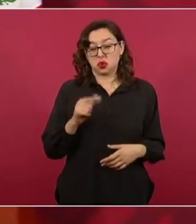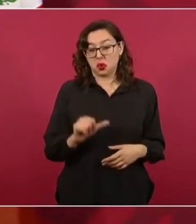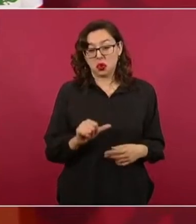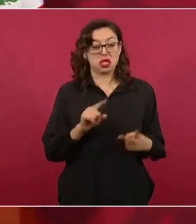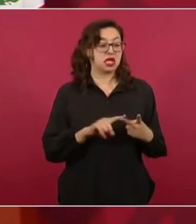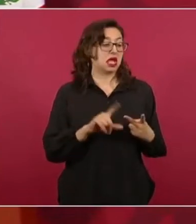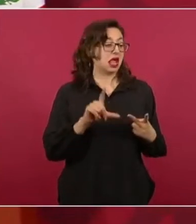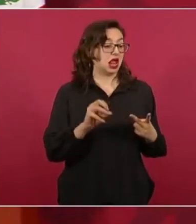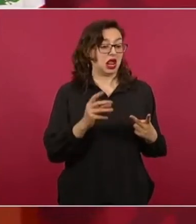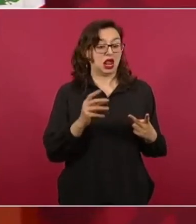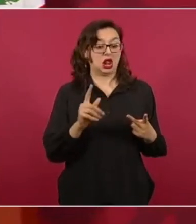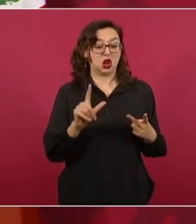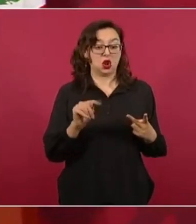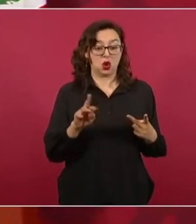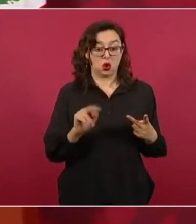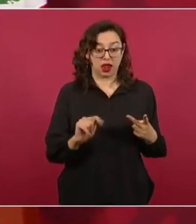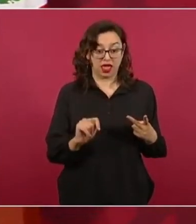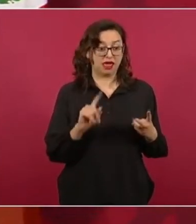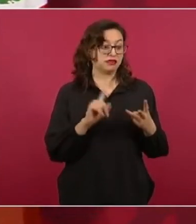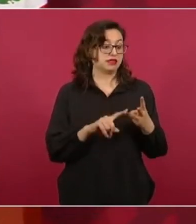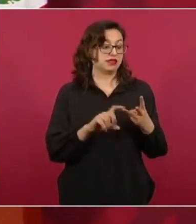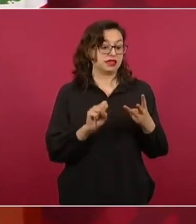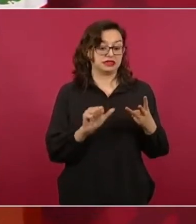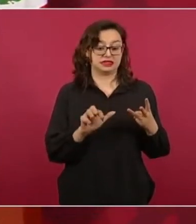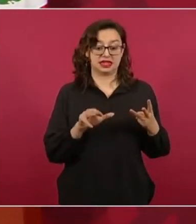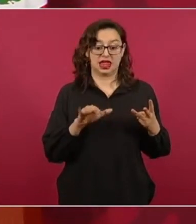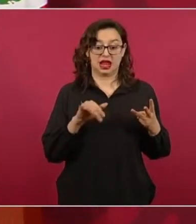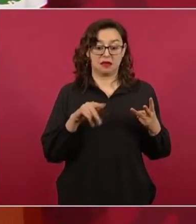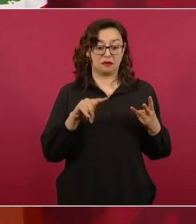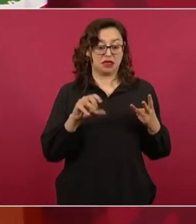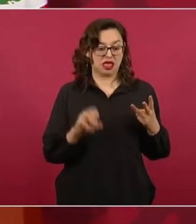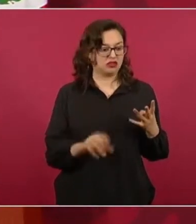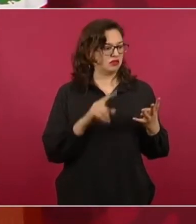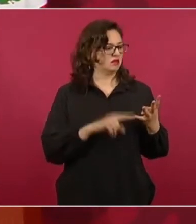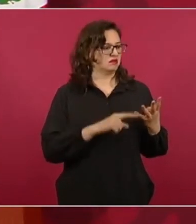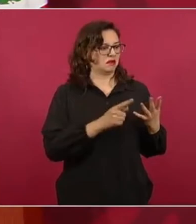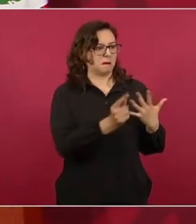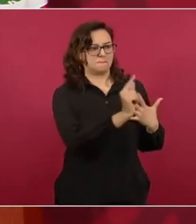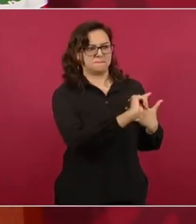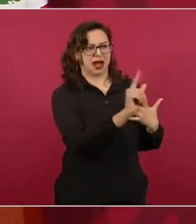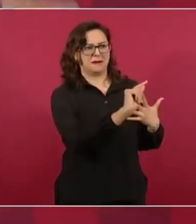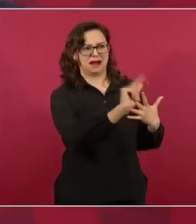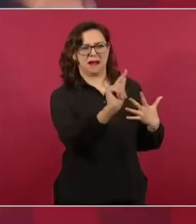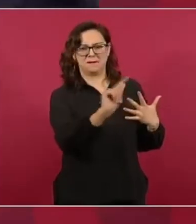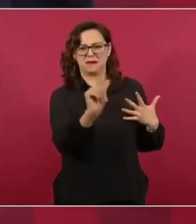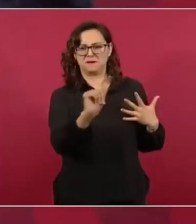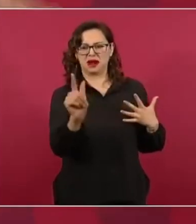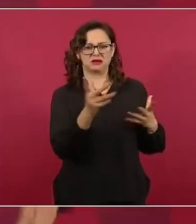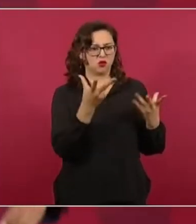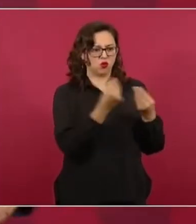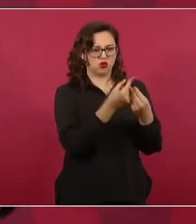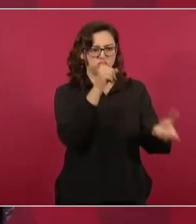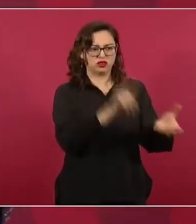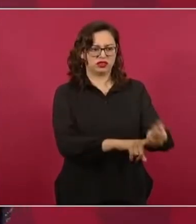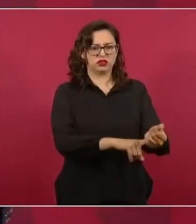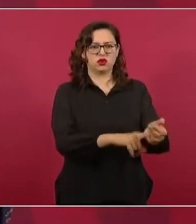Lore de Mola, Sarmiento, los columnistas, todos del Reforma.